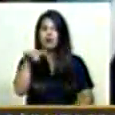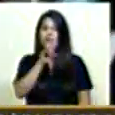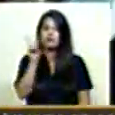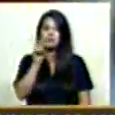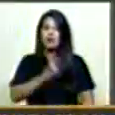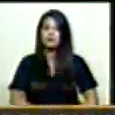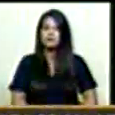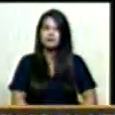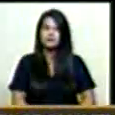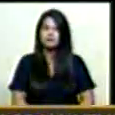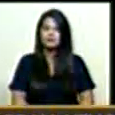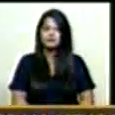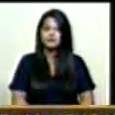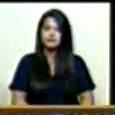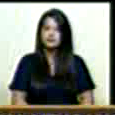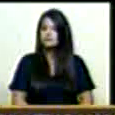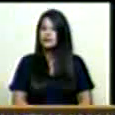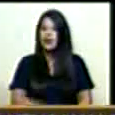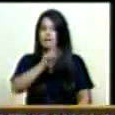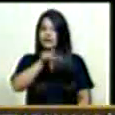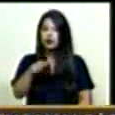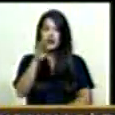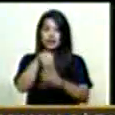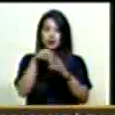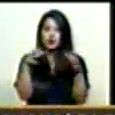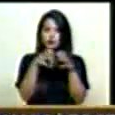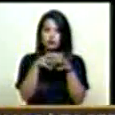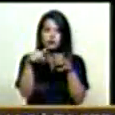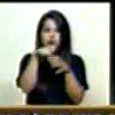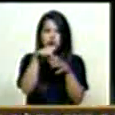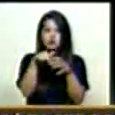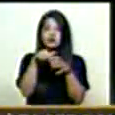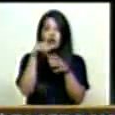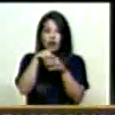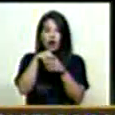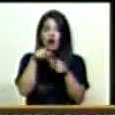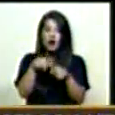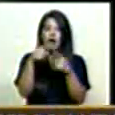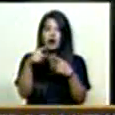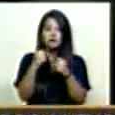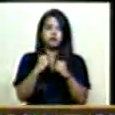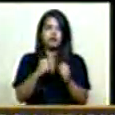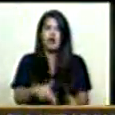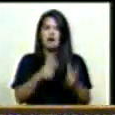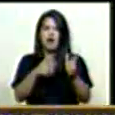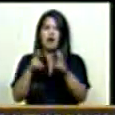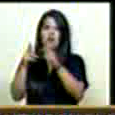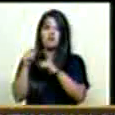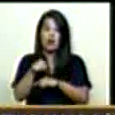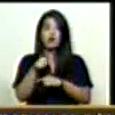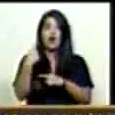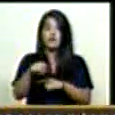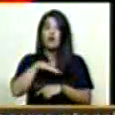venezuela los integrantes de esta banda terrorista que estaban fuertemente armados y pertrechados con